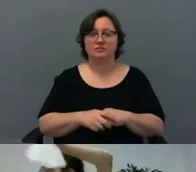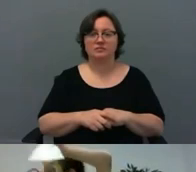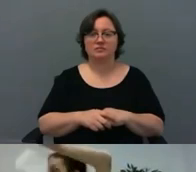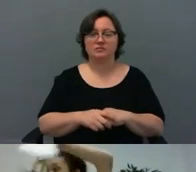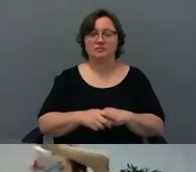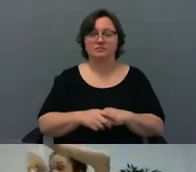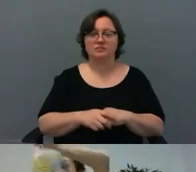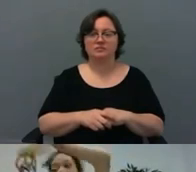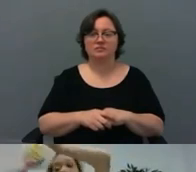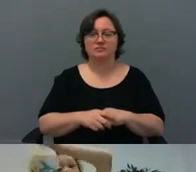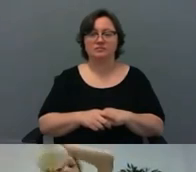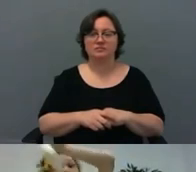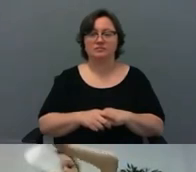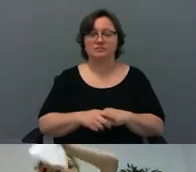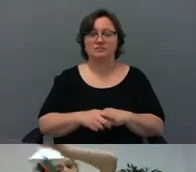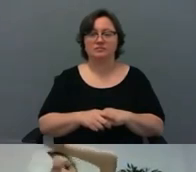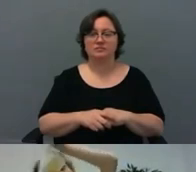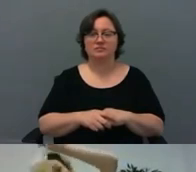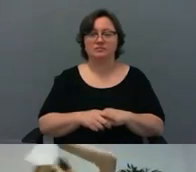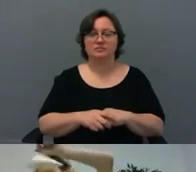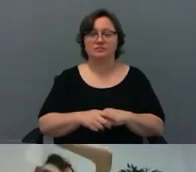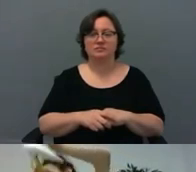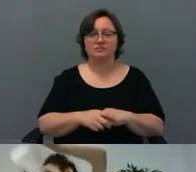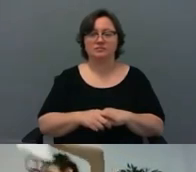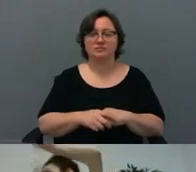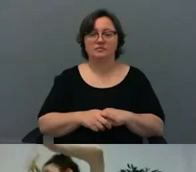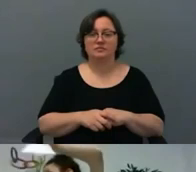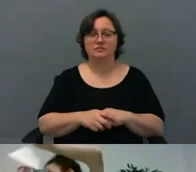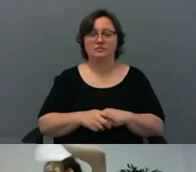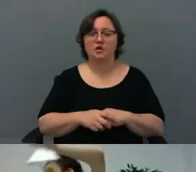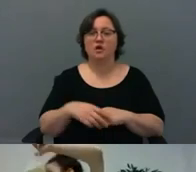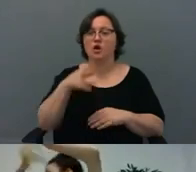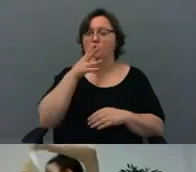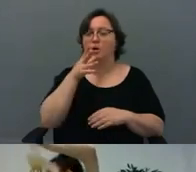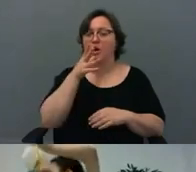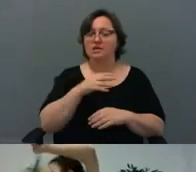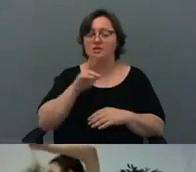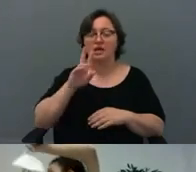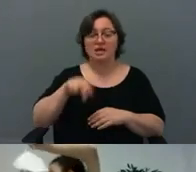que es muy importante el asimismo que se va a hacer.